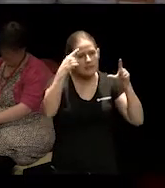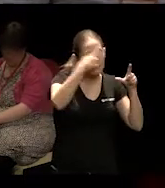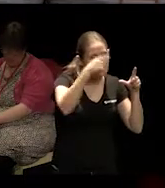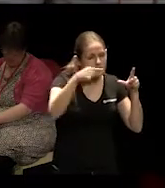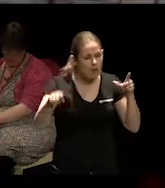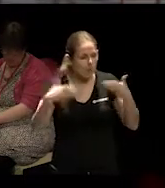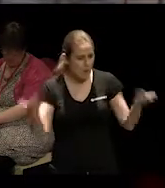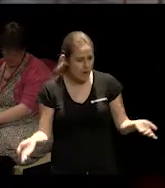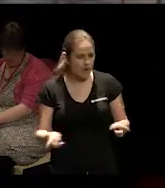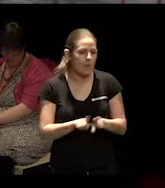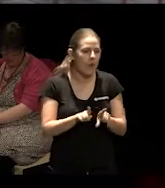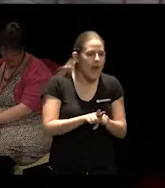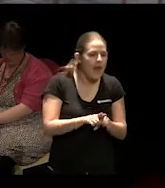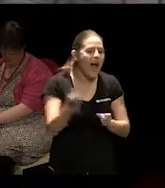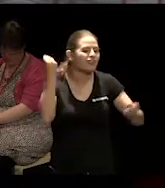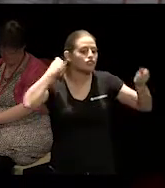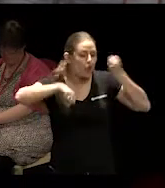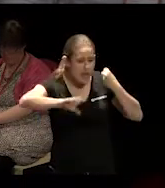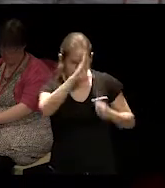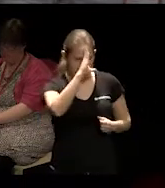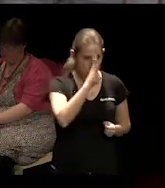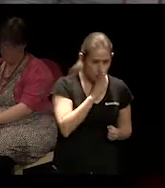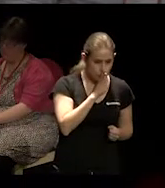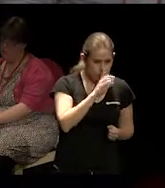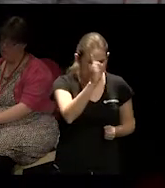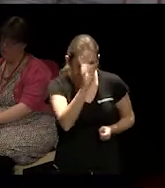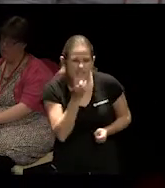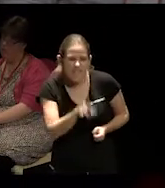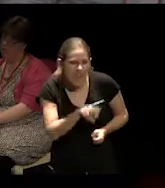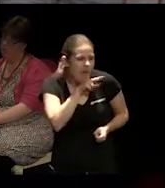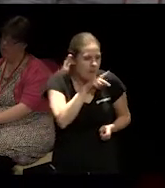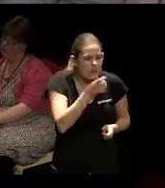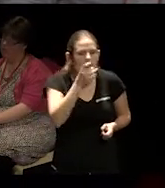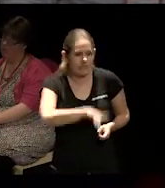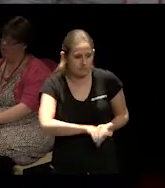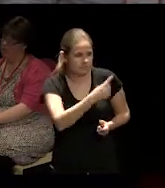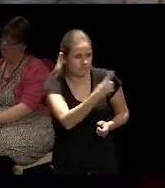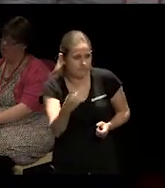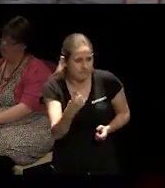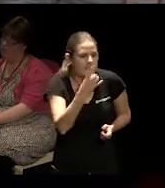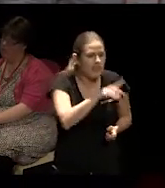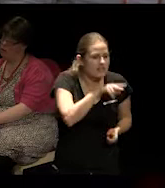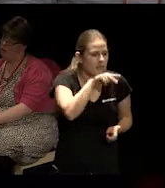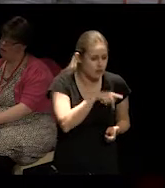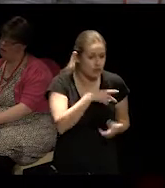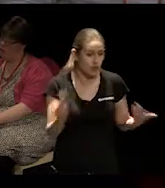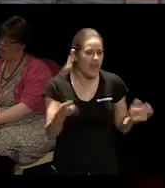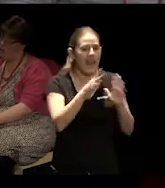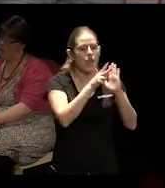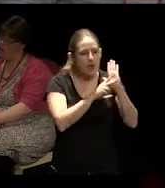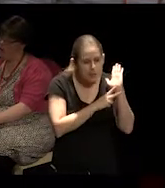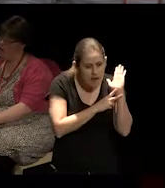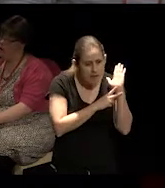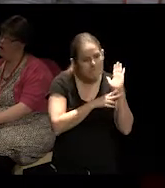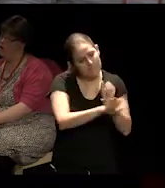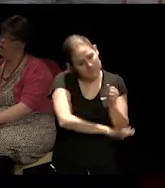existen actores ocultos o no se sabe quién está hablando y entonces hay que identificar el personaje. La norma española utiliza los cuatro colores básicos,